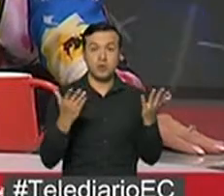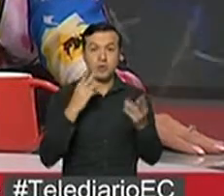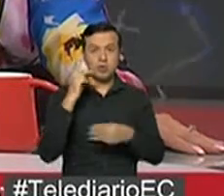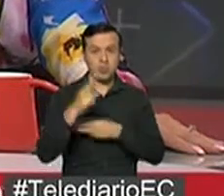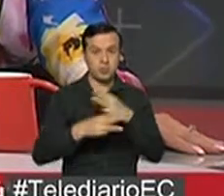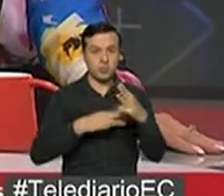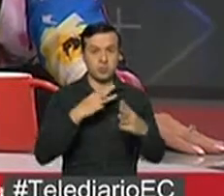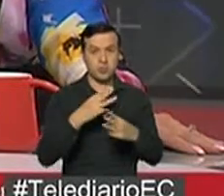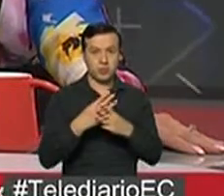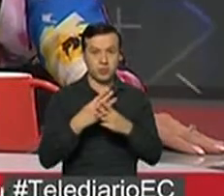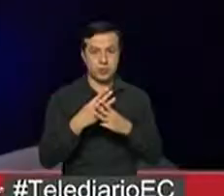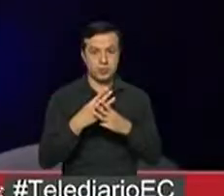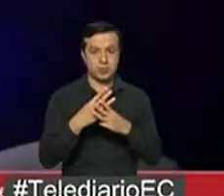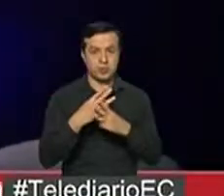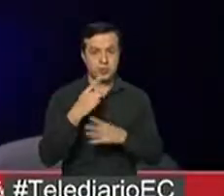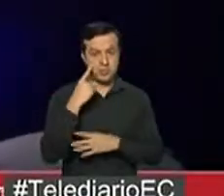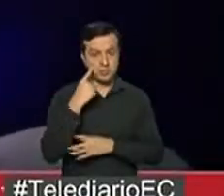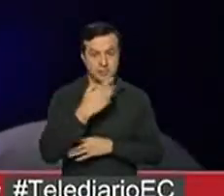intensivo